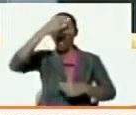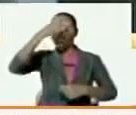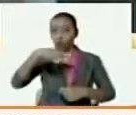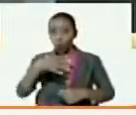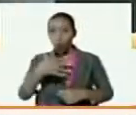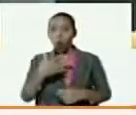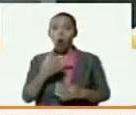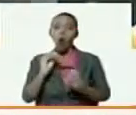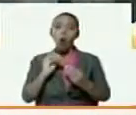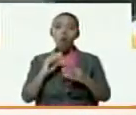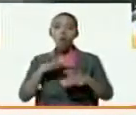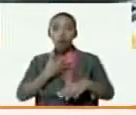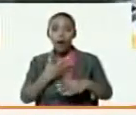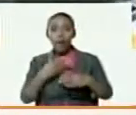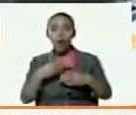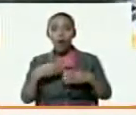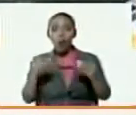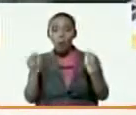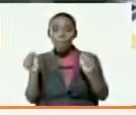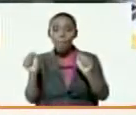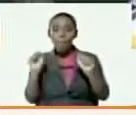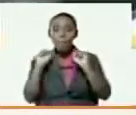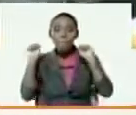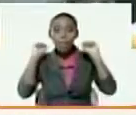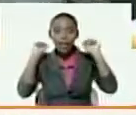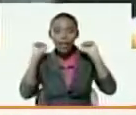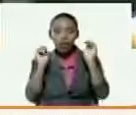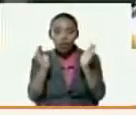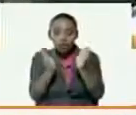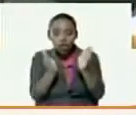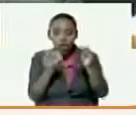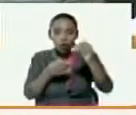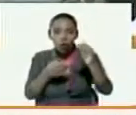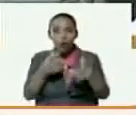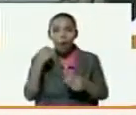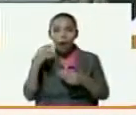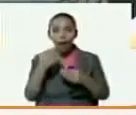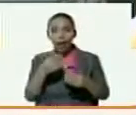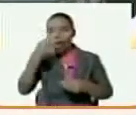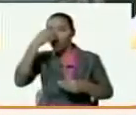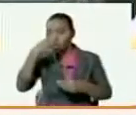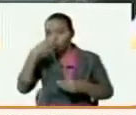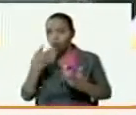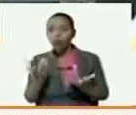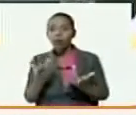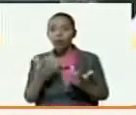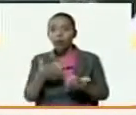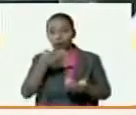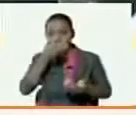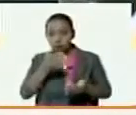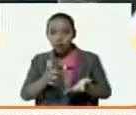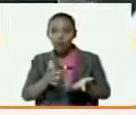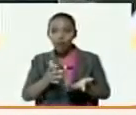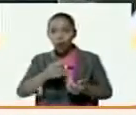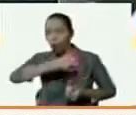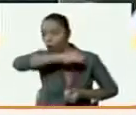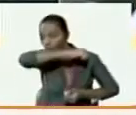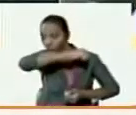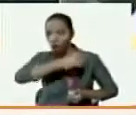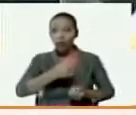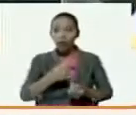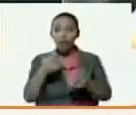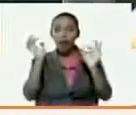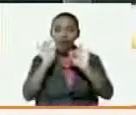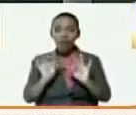o con la cara interna del codo para evitar contaminar las manos está determinado en el caso del